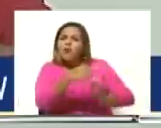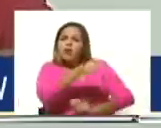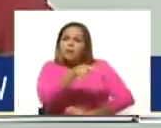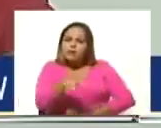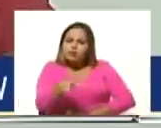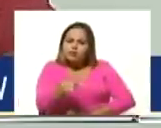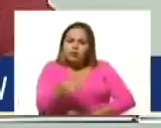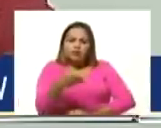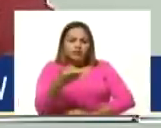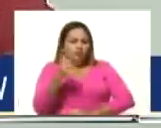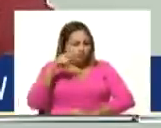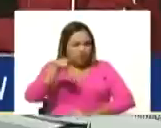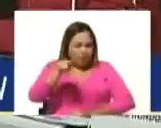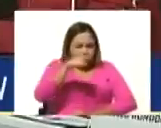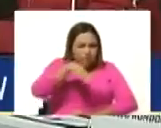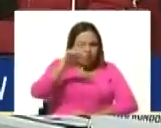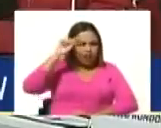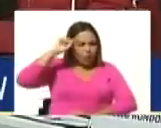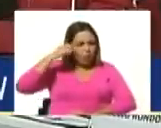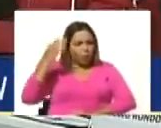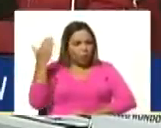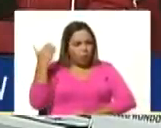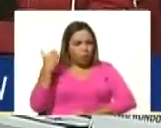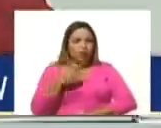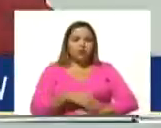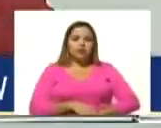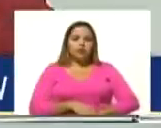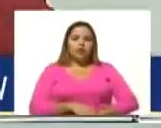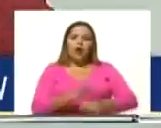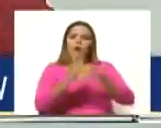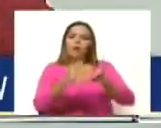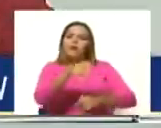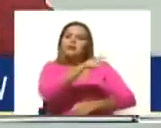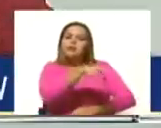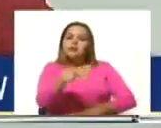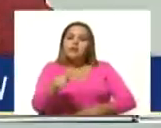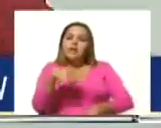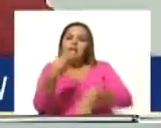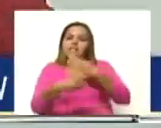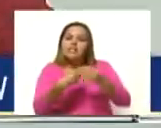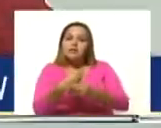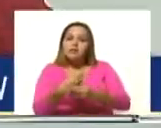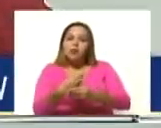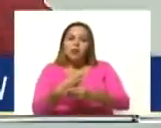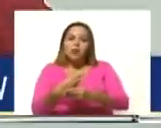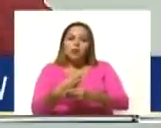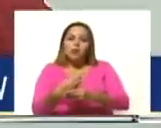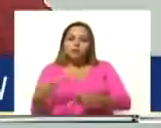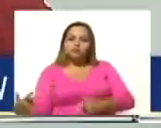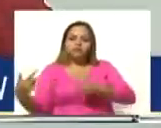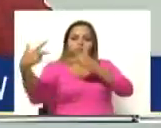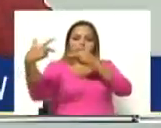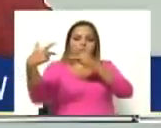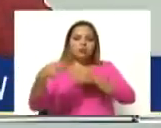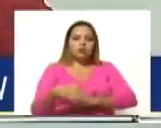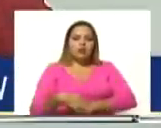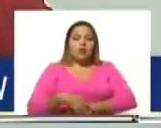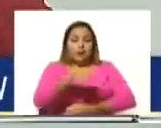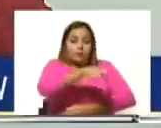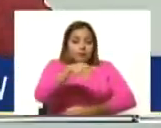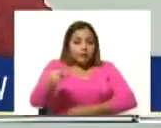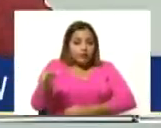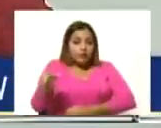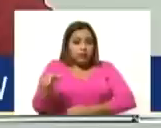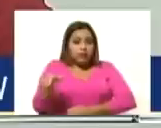fueron ustedes recuerdan? ¿Cuántos compañeros que hicimos una videoconferencia, compañeros